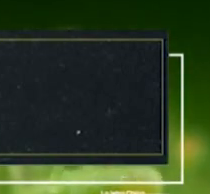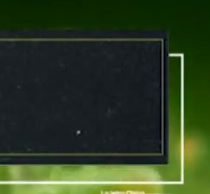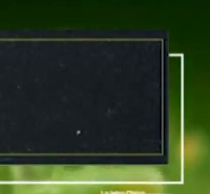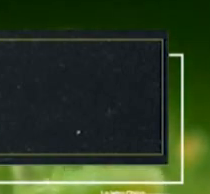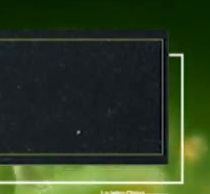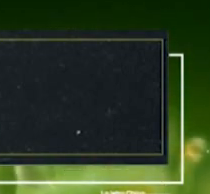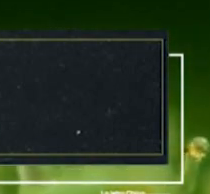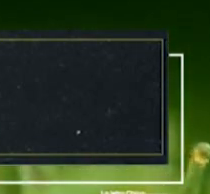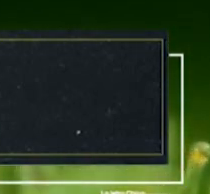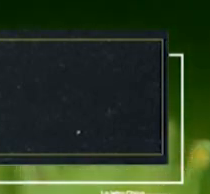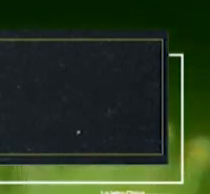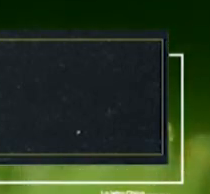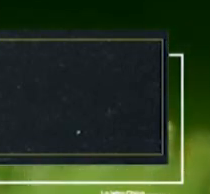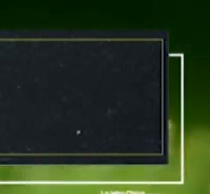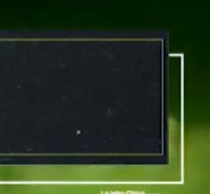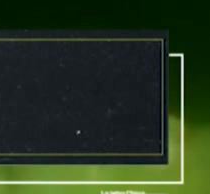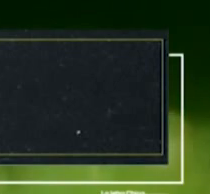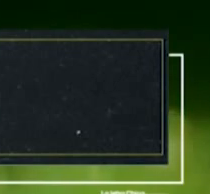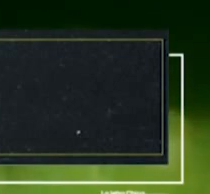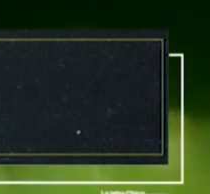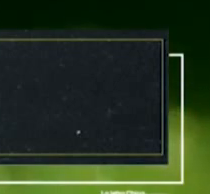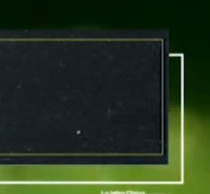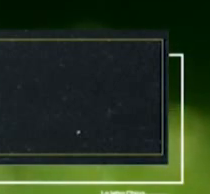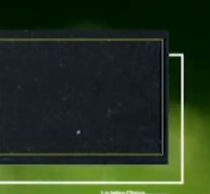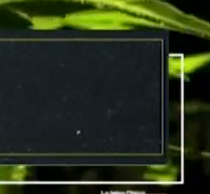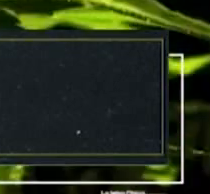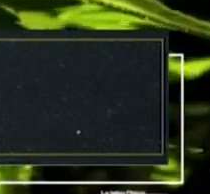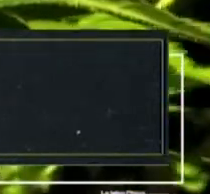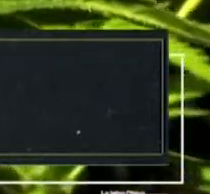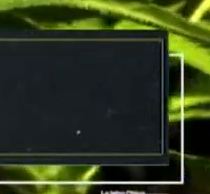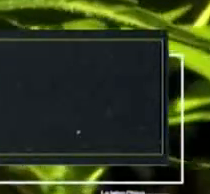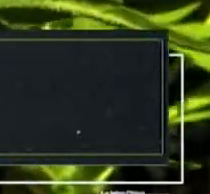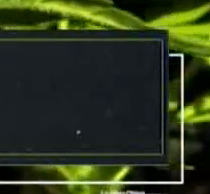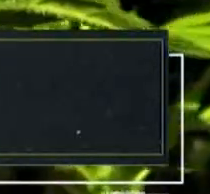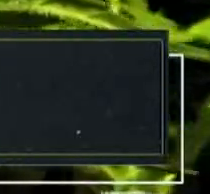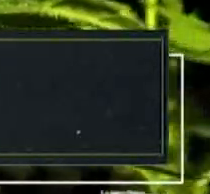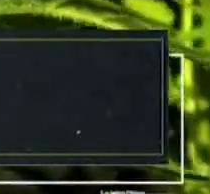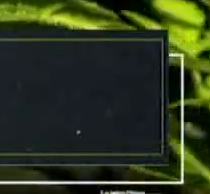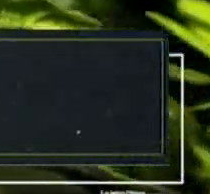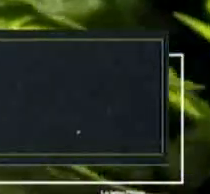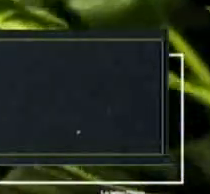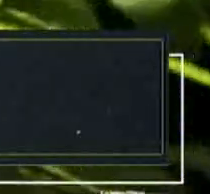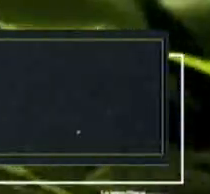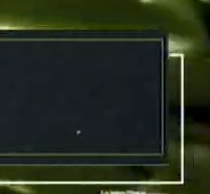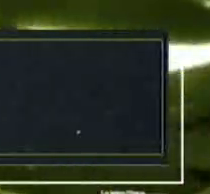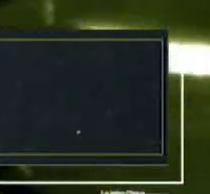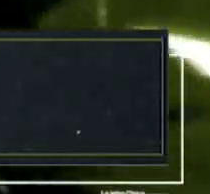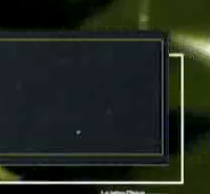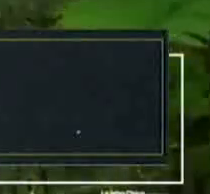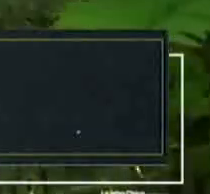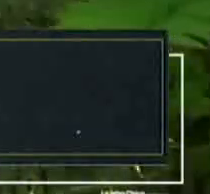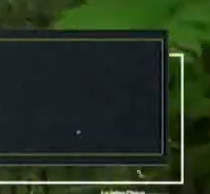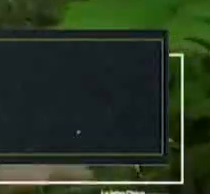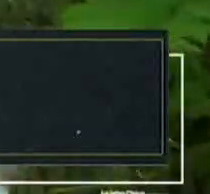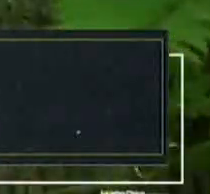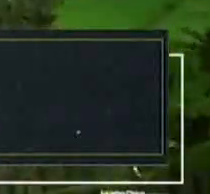no solamente el empleo hedonístico o recreativo, sino que está el terapéutico,